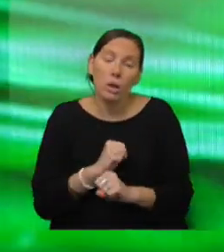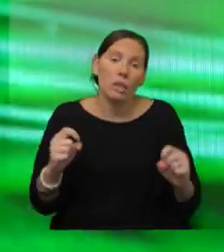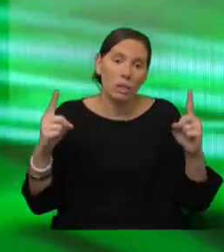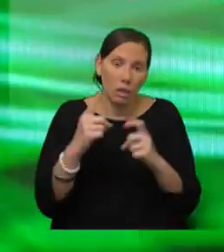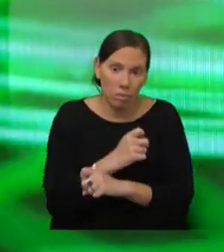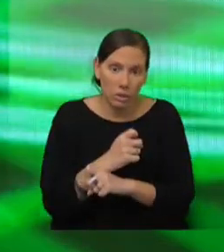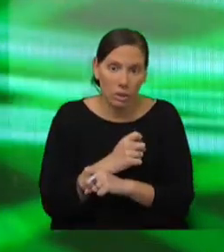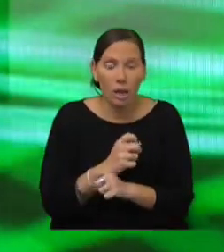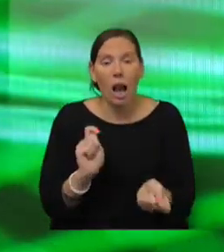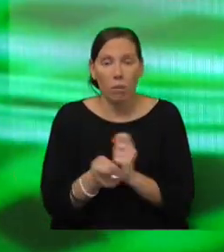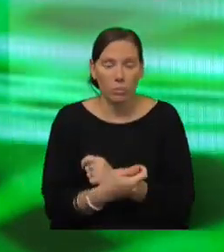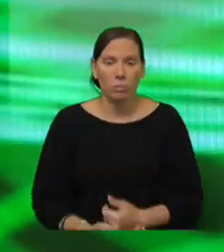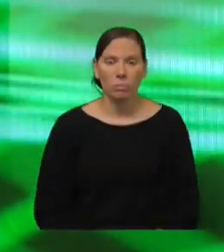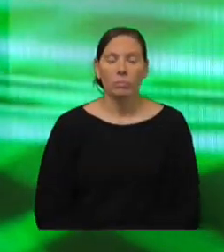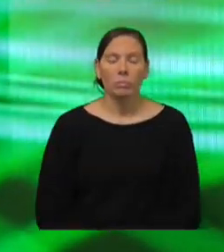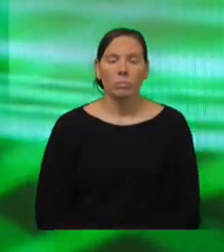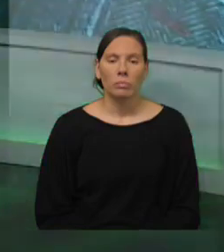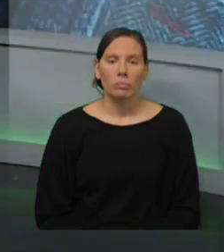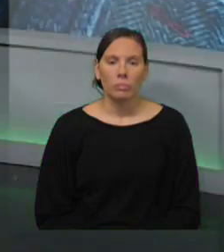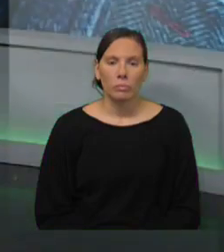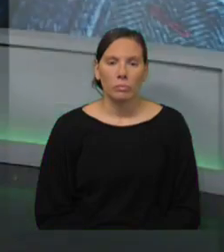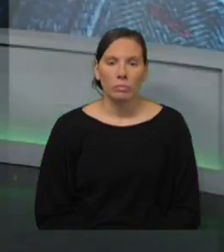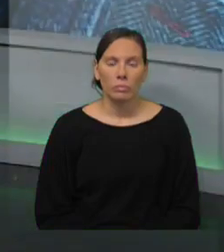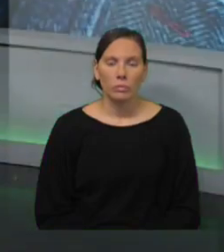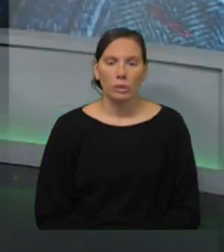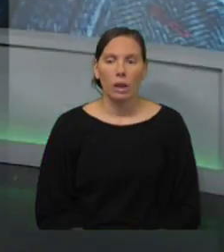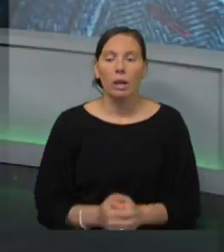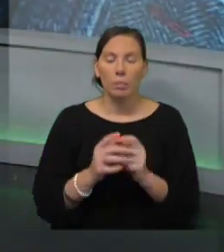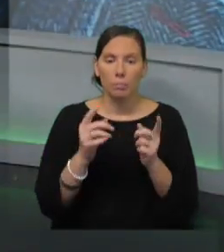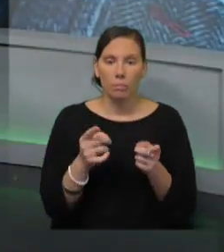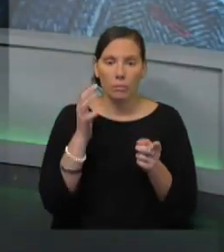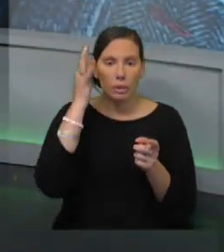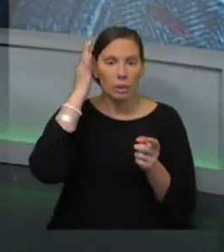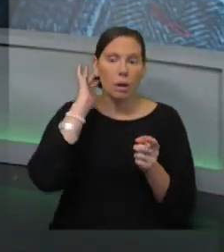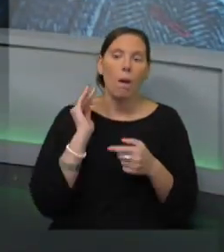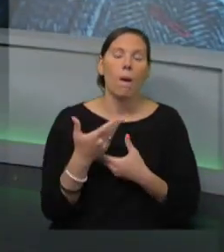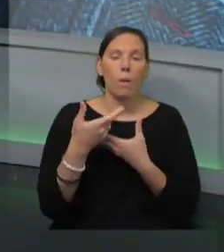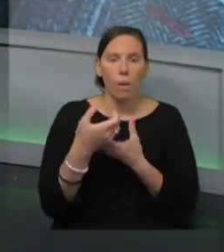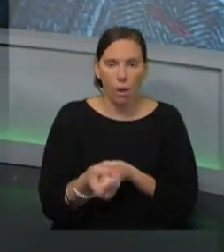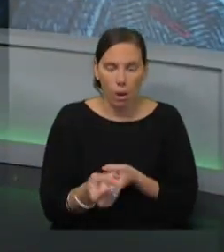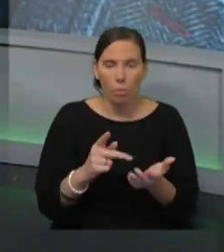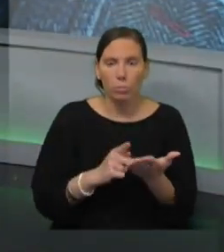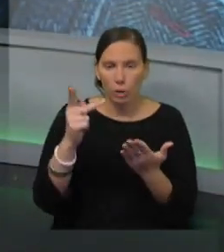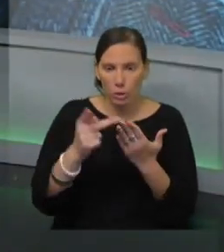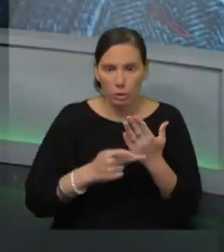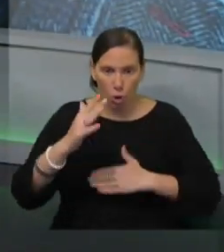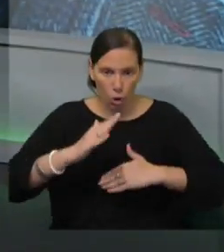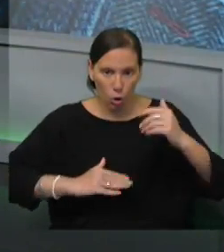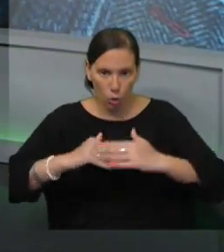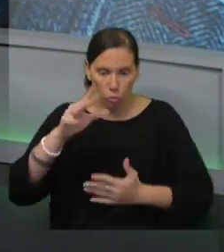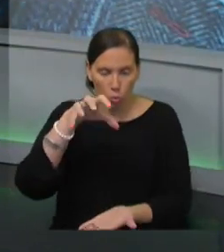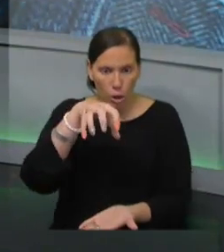pueda rehabilitar Ojeda apoya en otro orden el proyecto de construir una planta